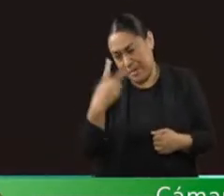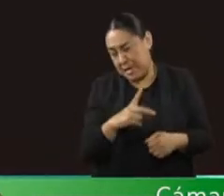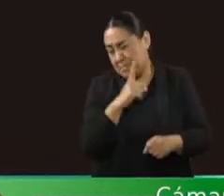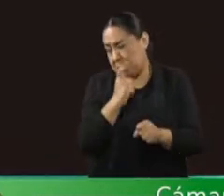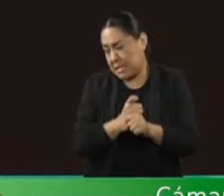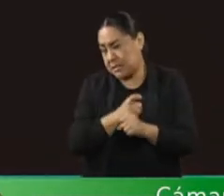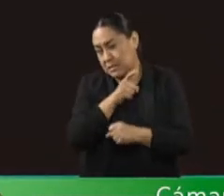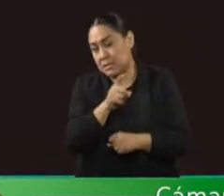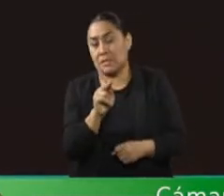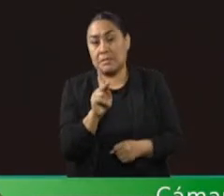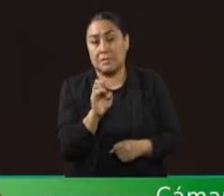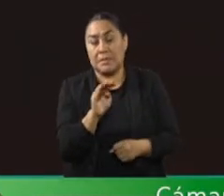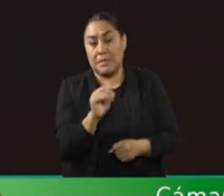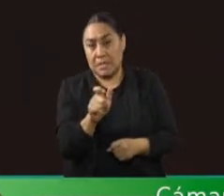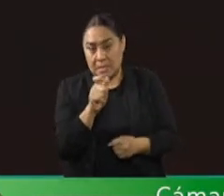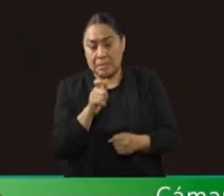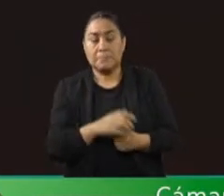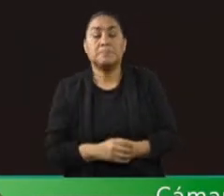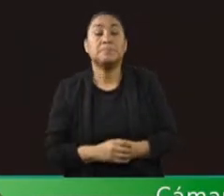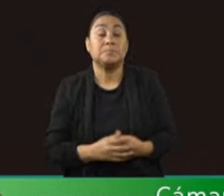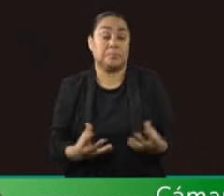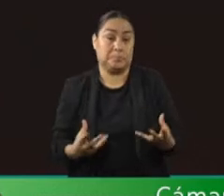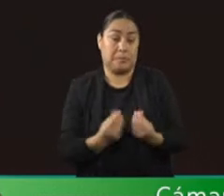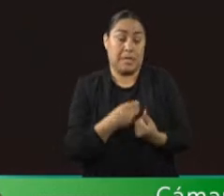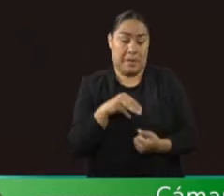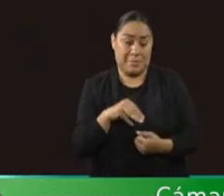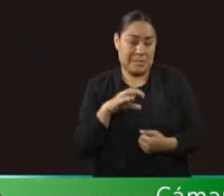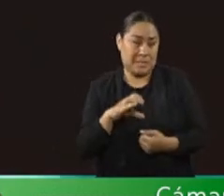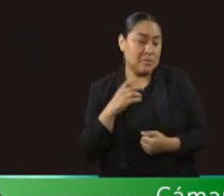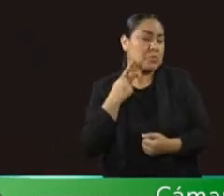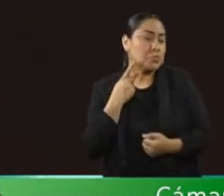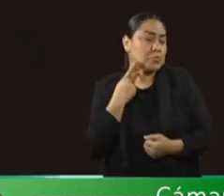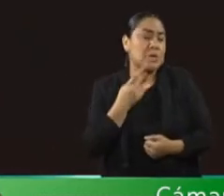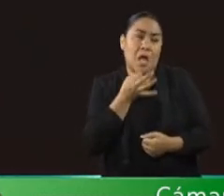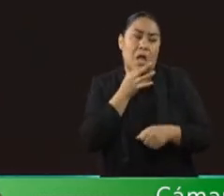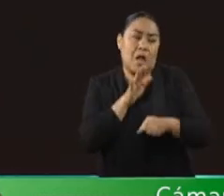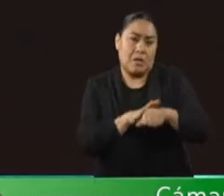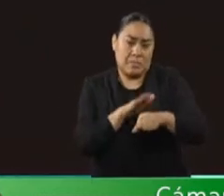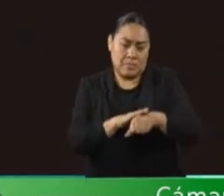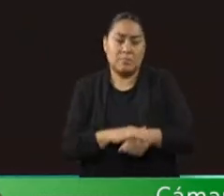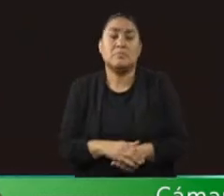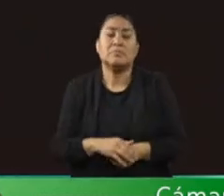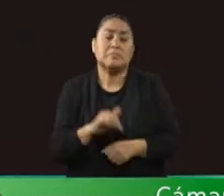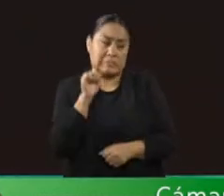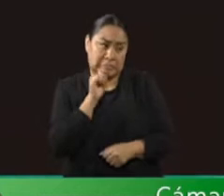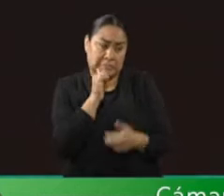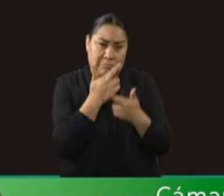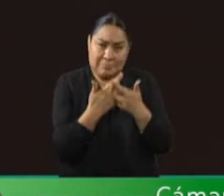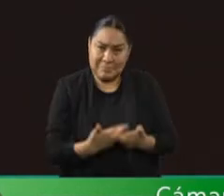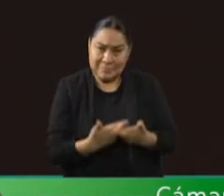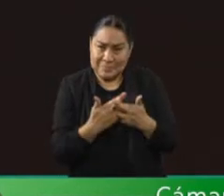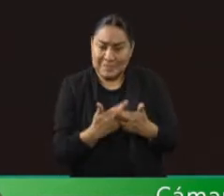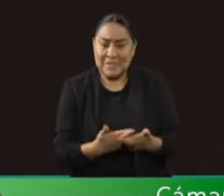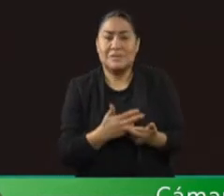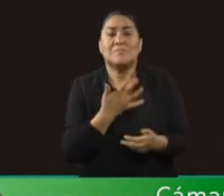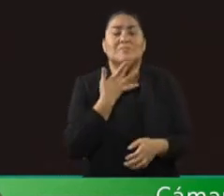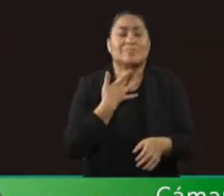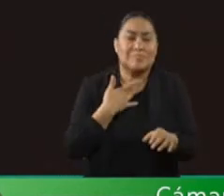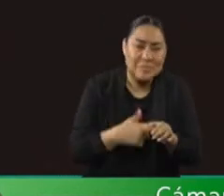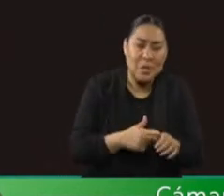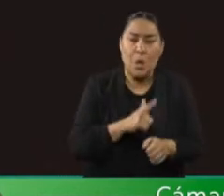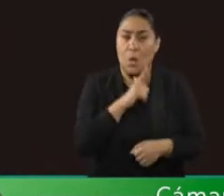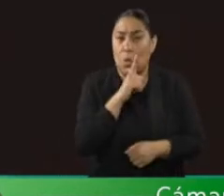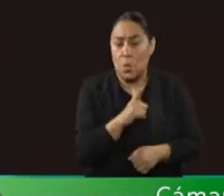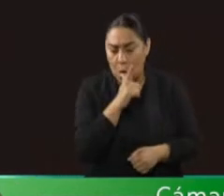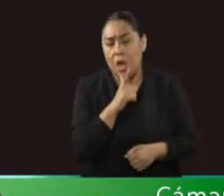con PEMEX en movimiento ciudadano sostenemos que garantizar la soberanía energética es hacerlo conforme